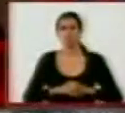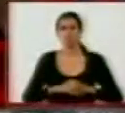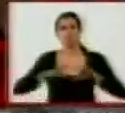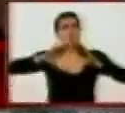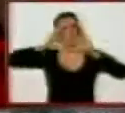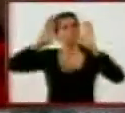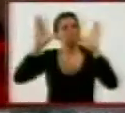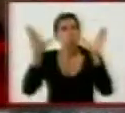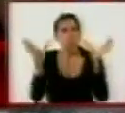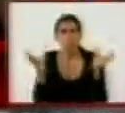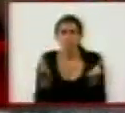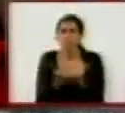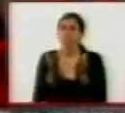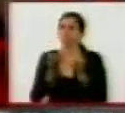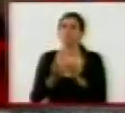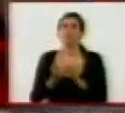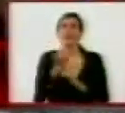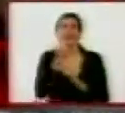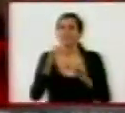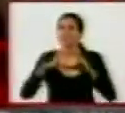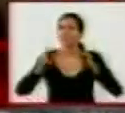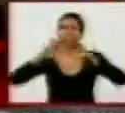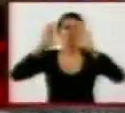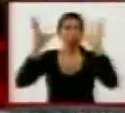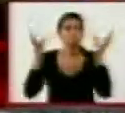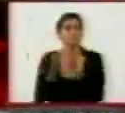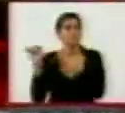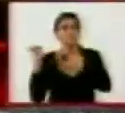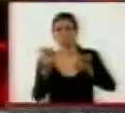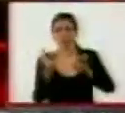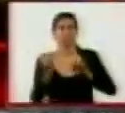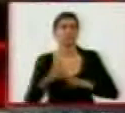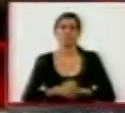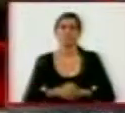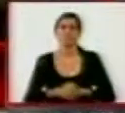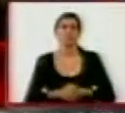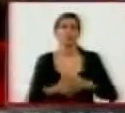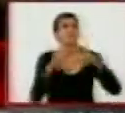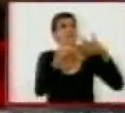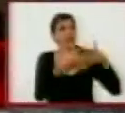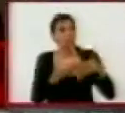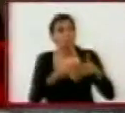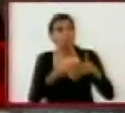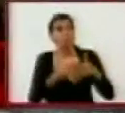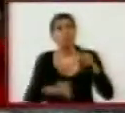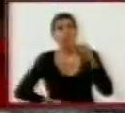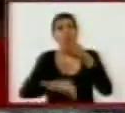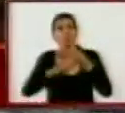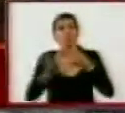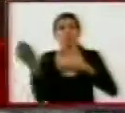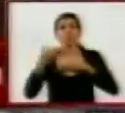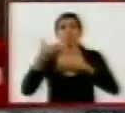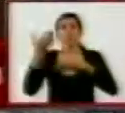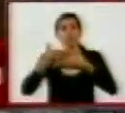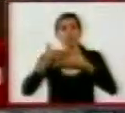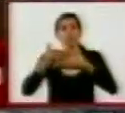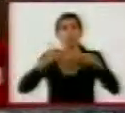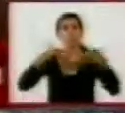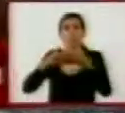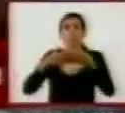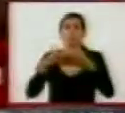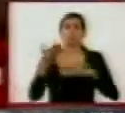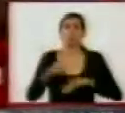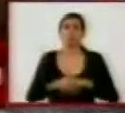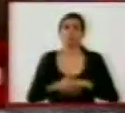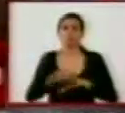manera prácticamente unánime, rechaza la continuidad de esta acción genocida de Estados Unidos contra Cuba. 188